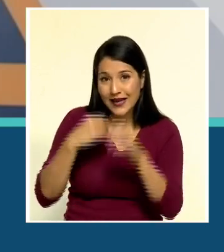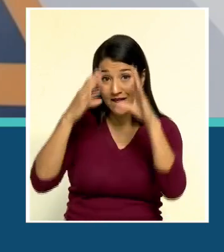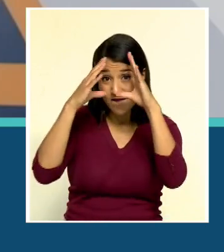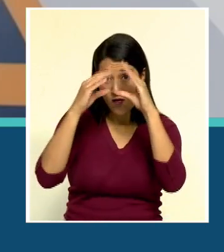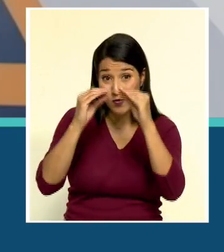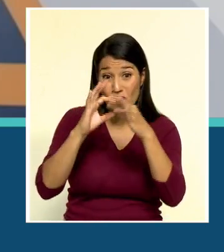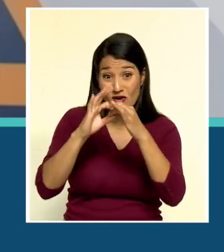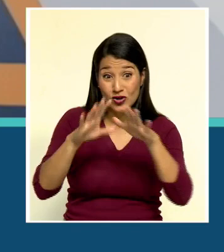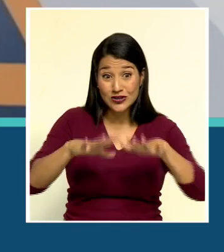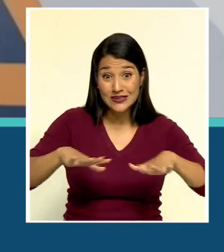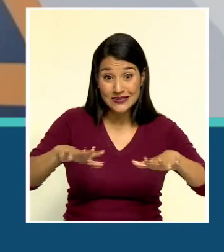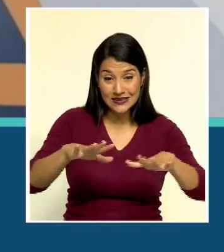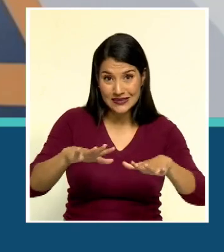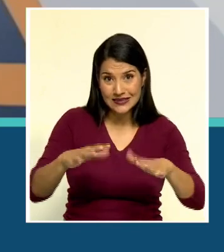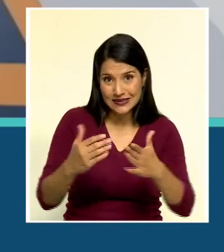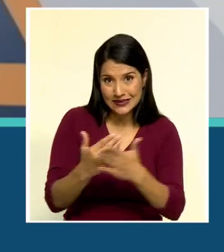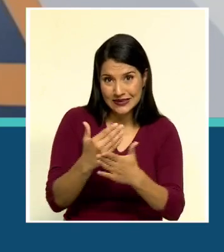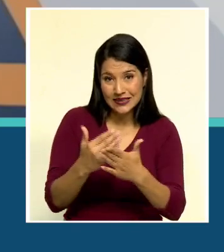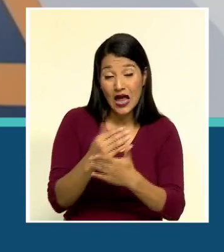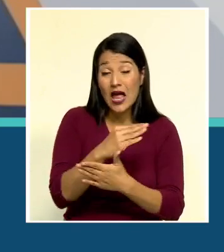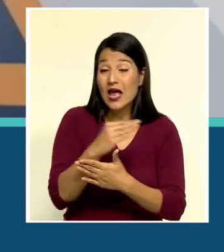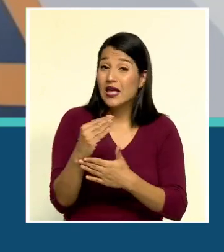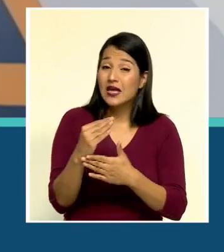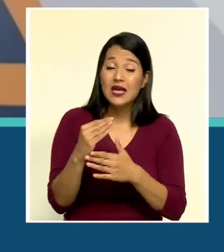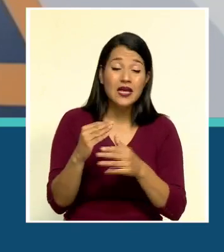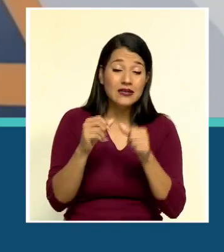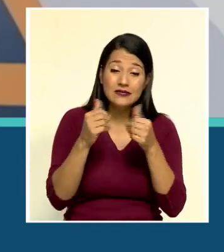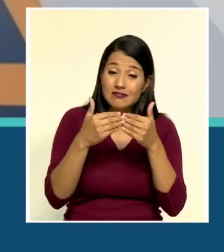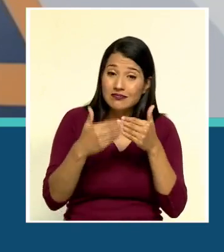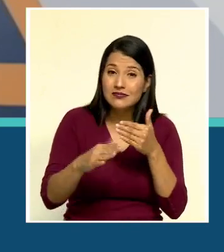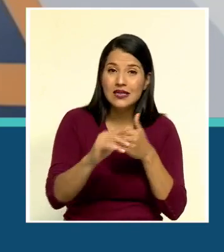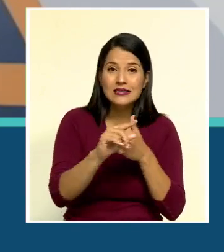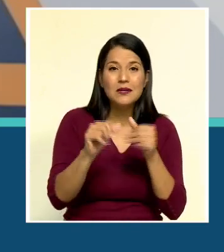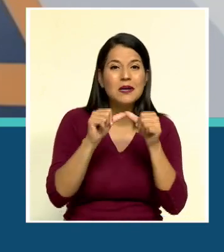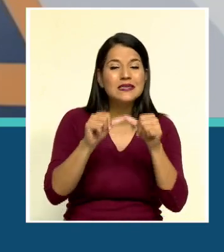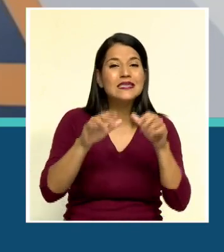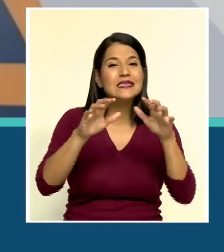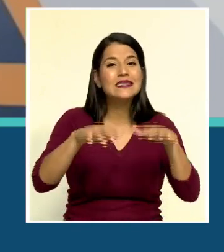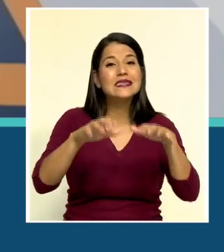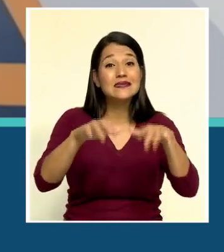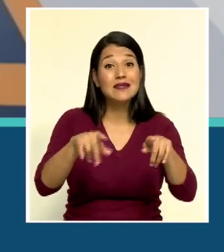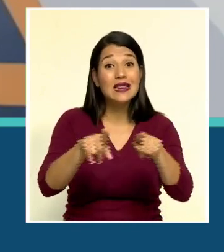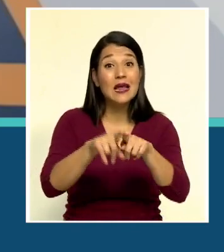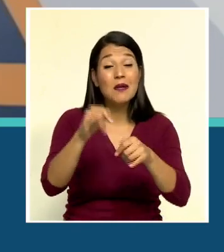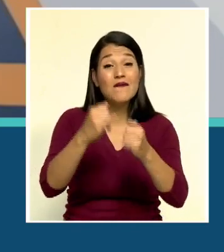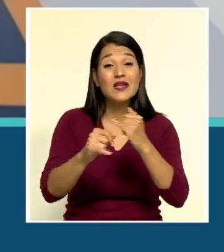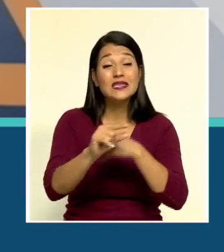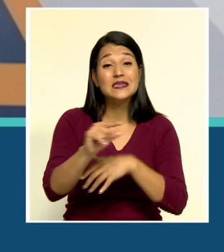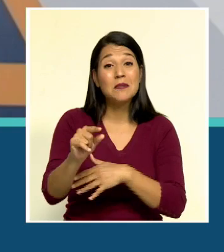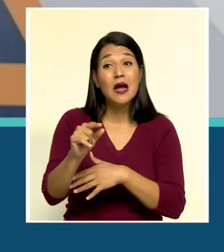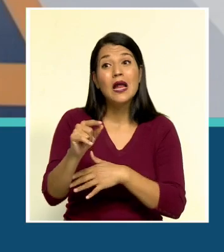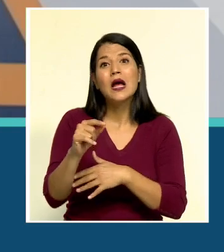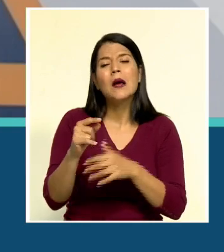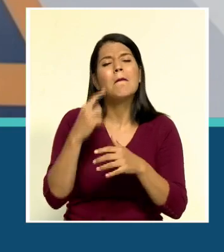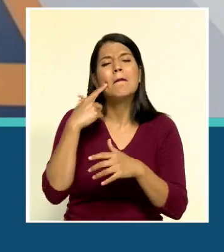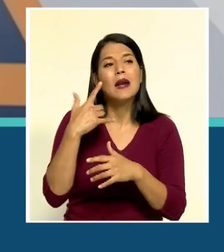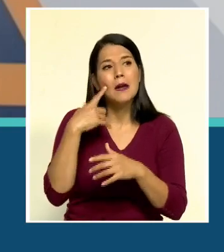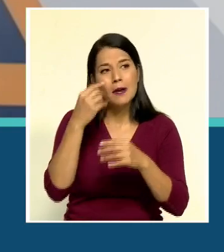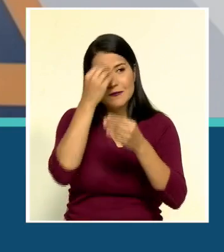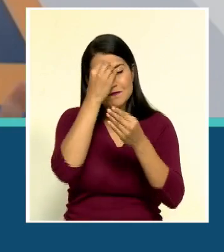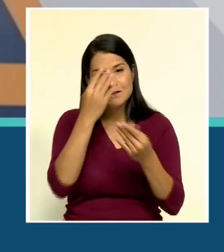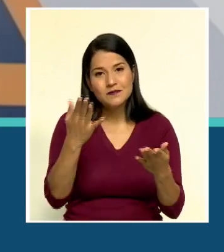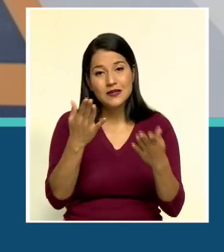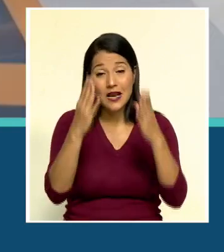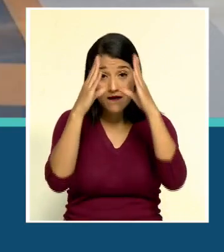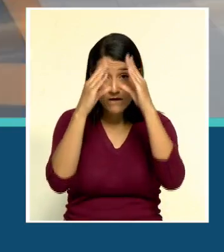que nos va a acompañar el resto de la semana, incluyendo el fin de semana, para tratar de que las instituciones puedan tener la información que nos permita